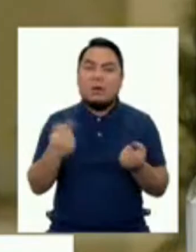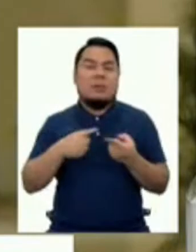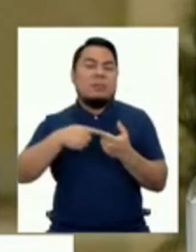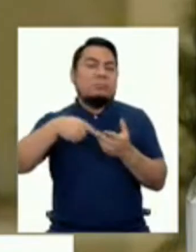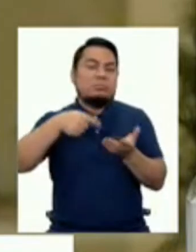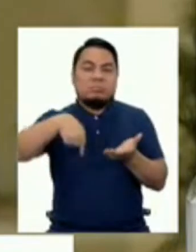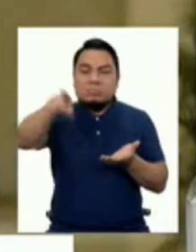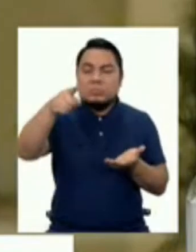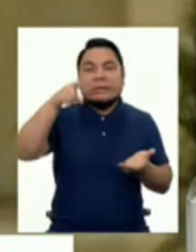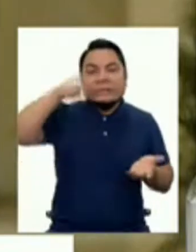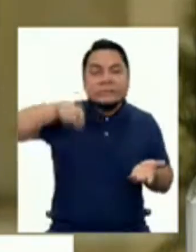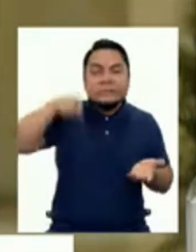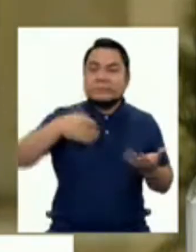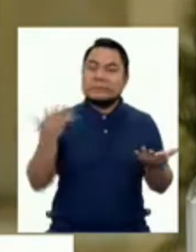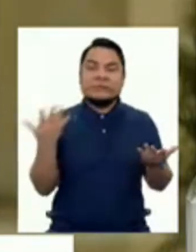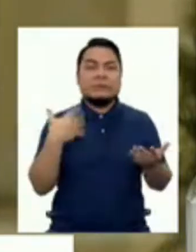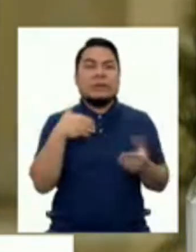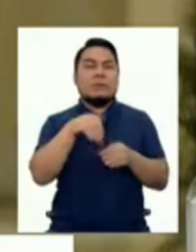necesidad,